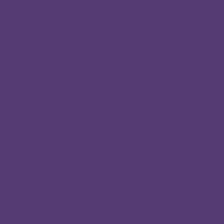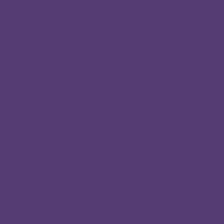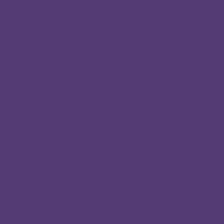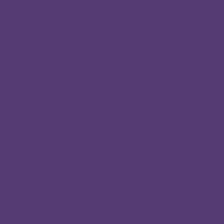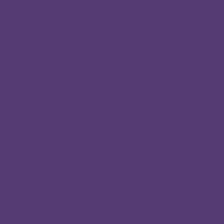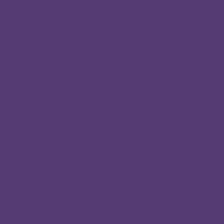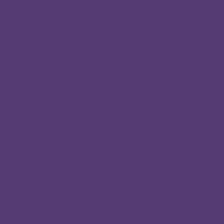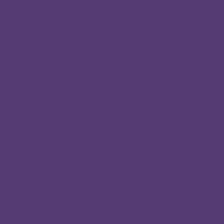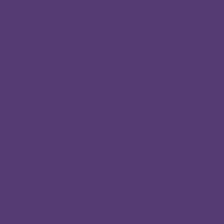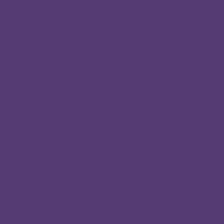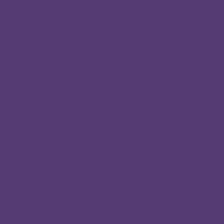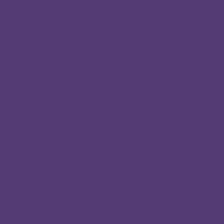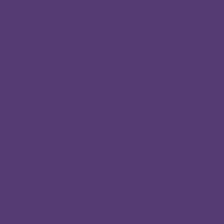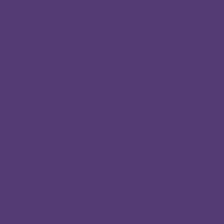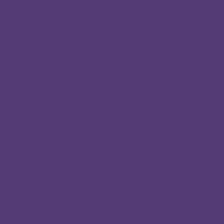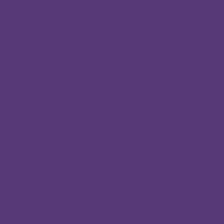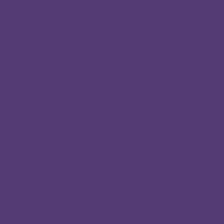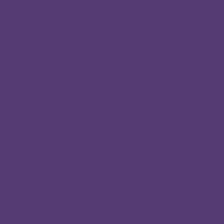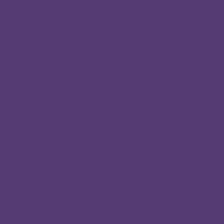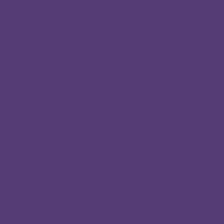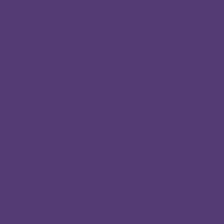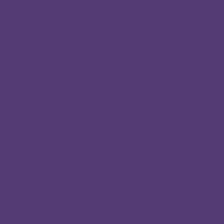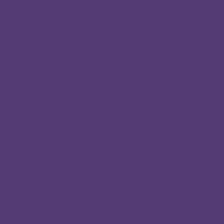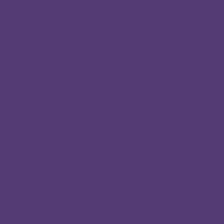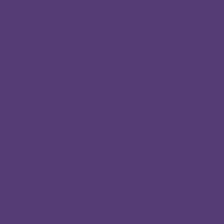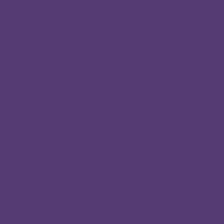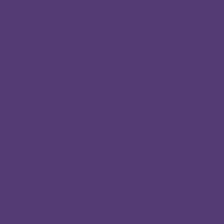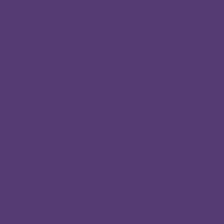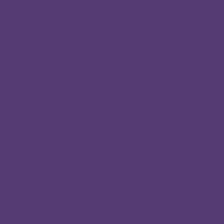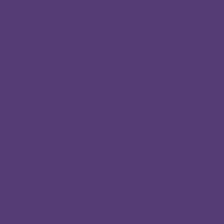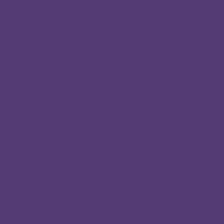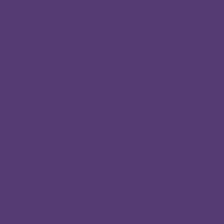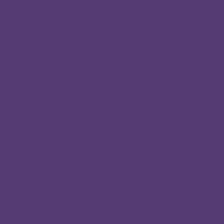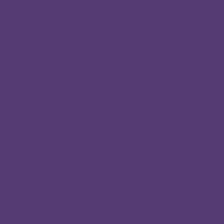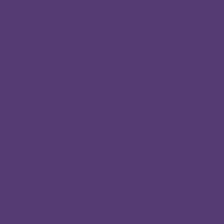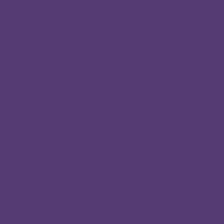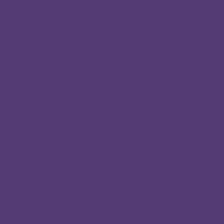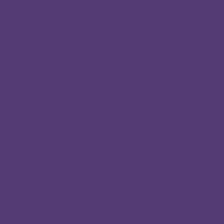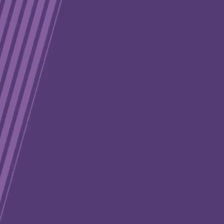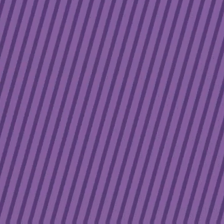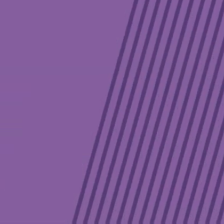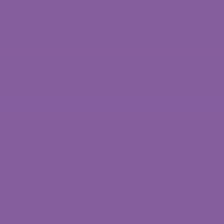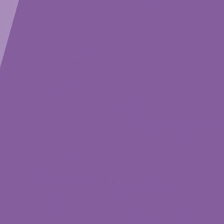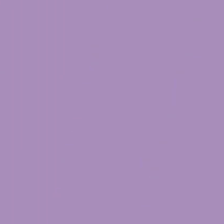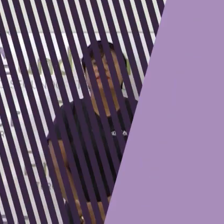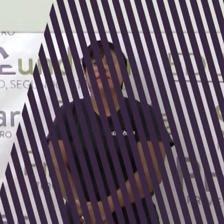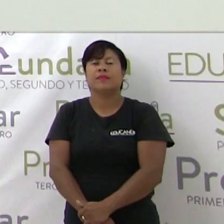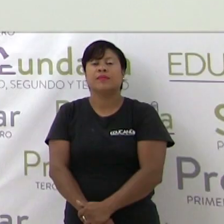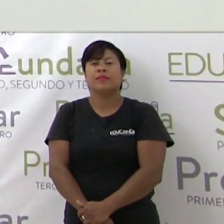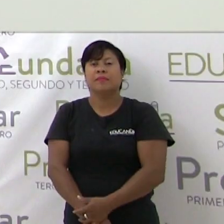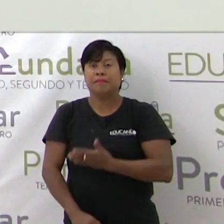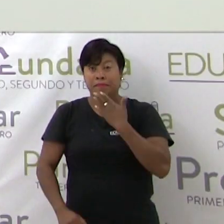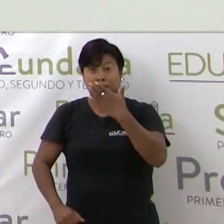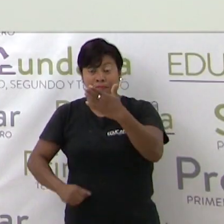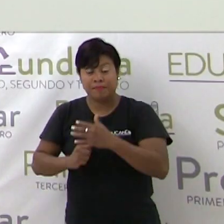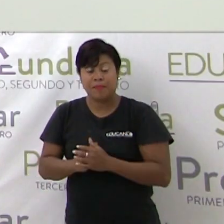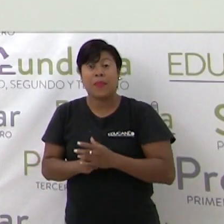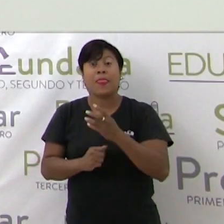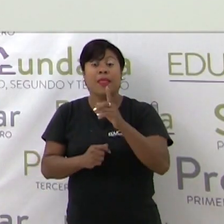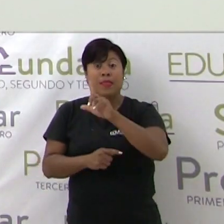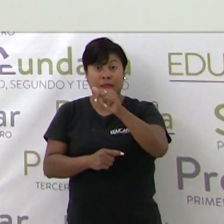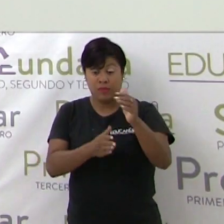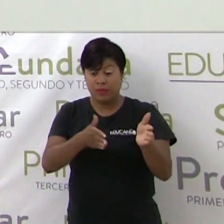los cuentos traen muchos mensajes para aprender. Muy bien, estoy de acuerdo con todos ustedes. Muy bien,